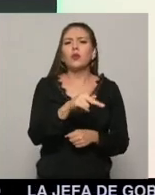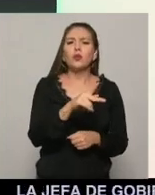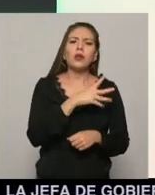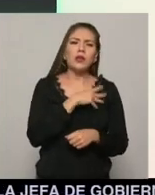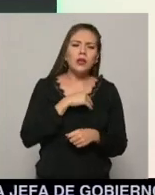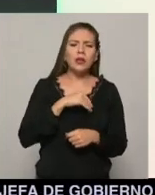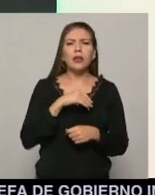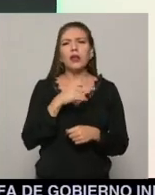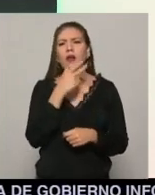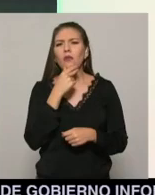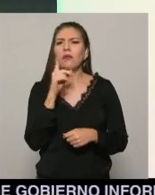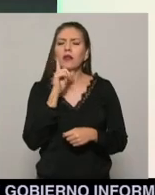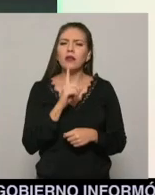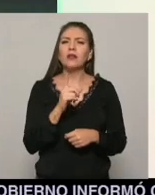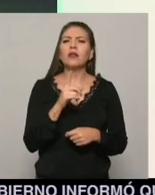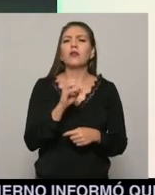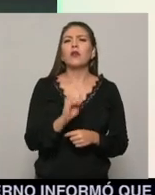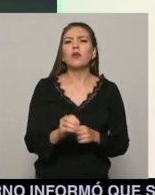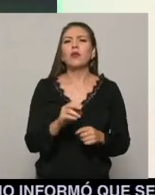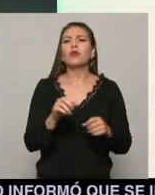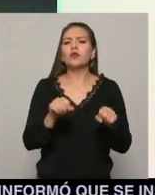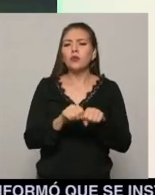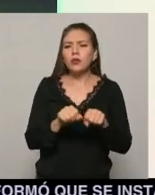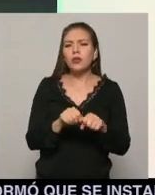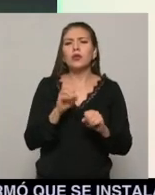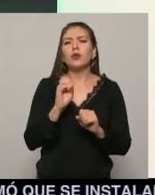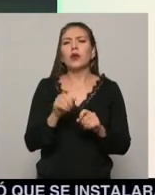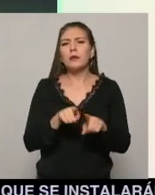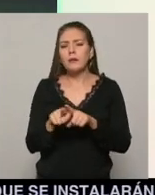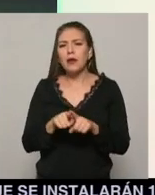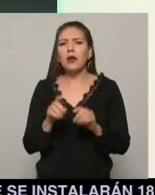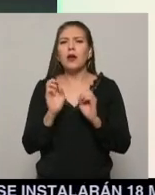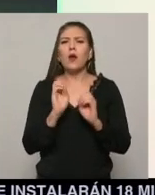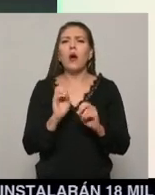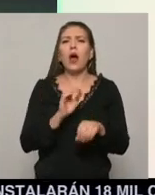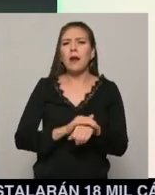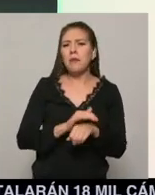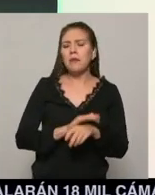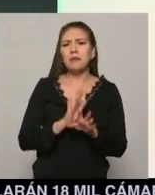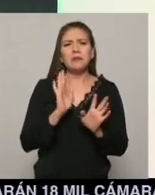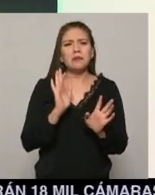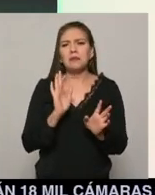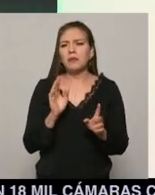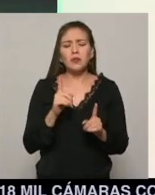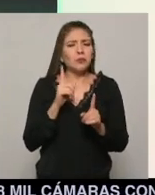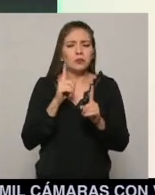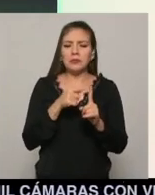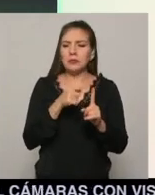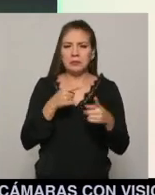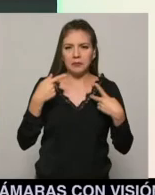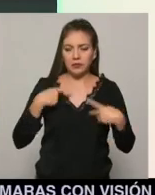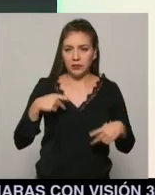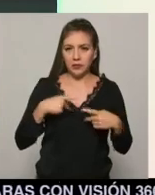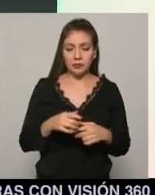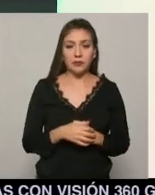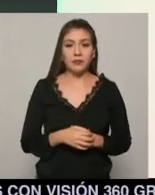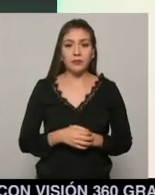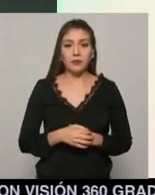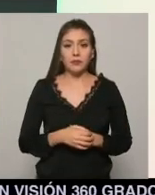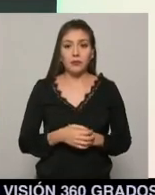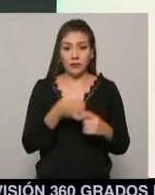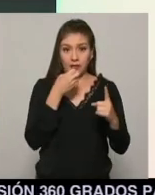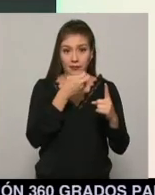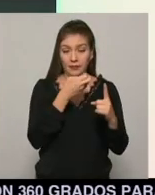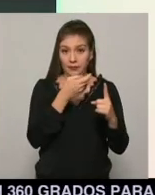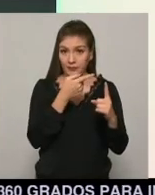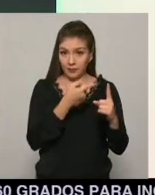su prima o su sobrina, o simplemente una amiga, simplemente una persona. Esta menor de edad, en vez